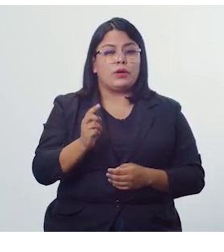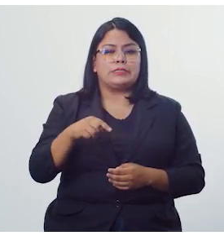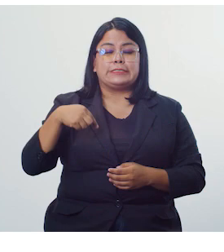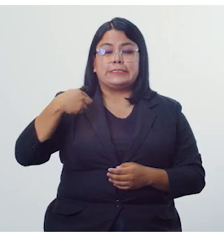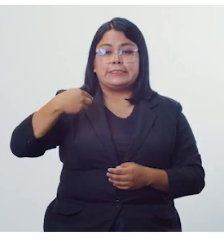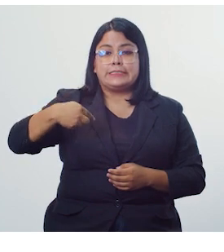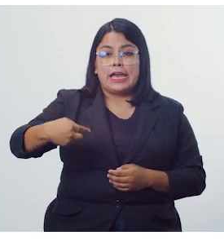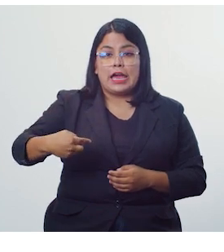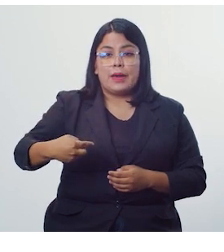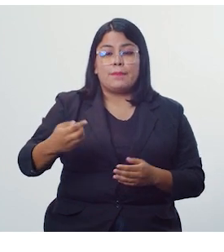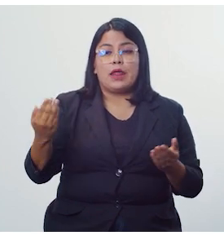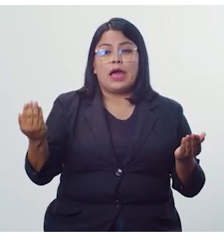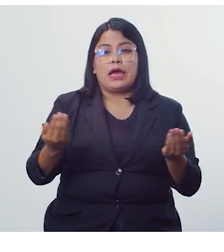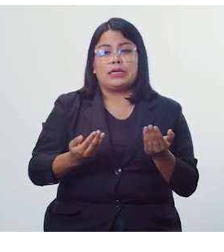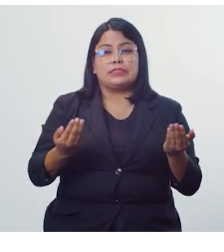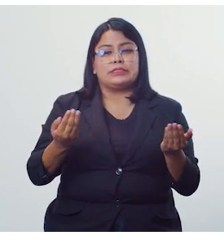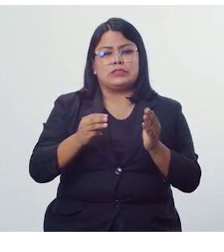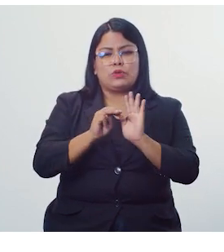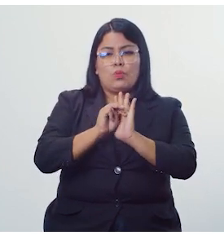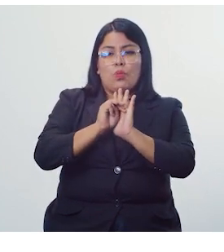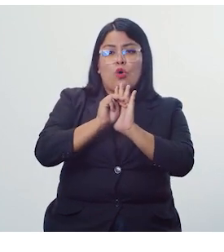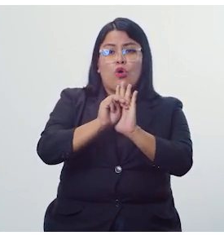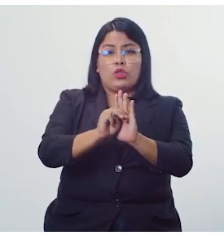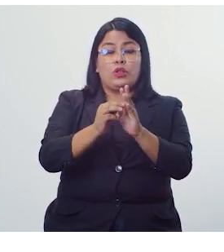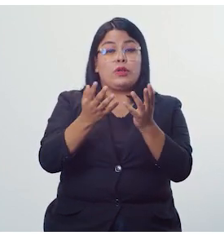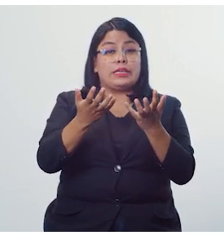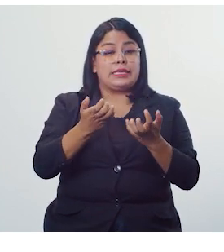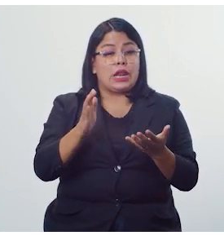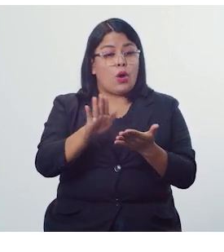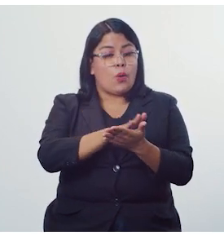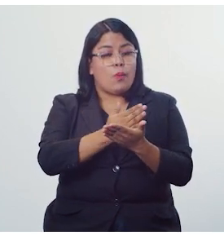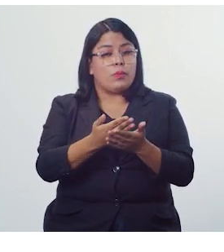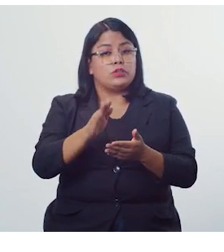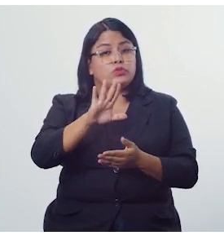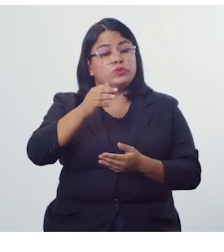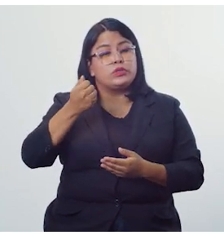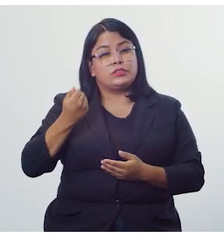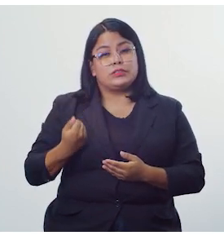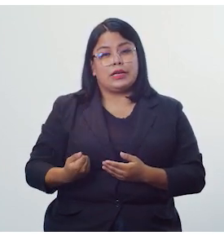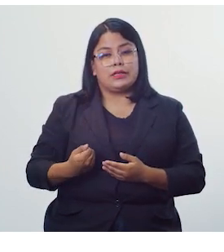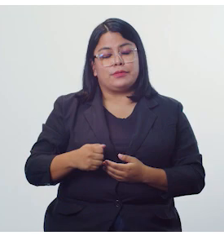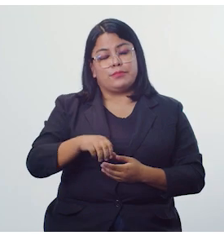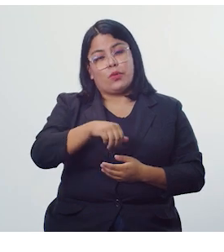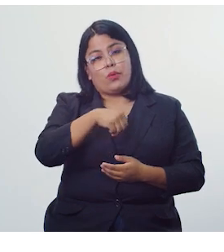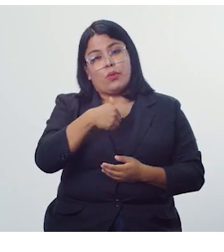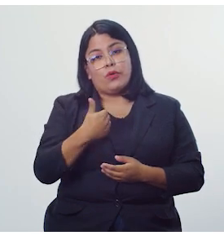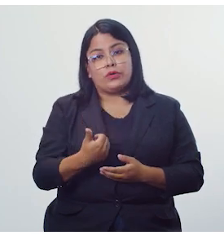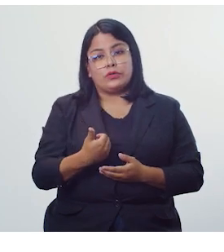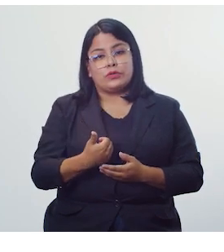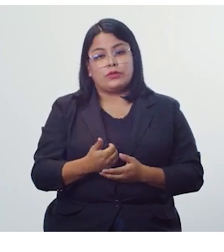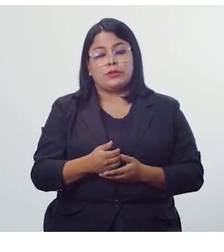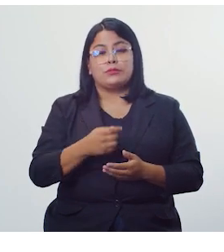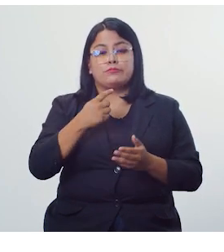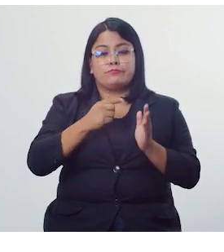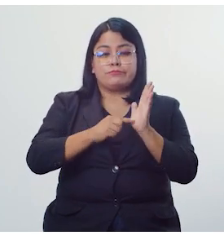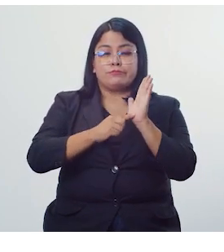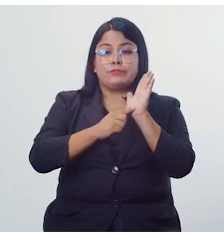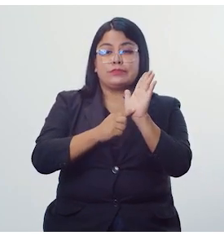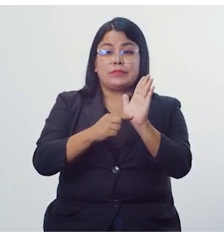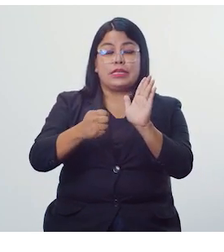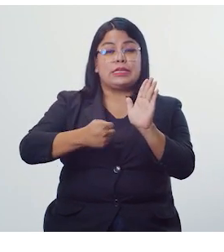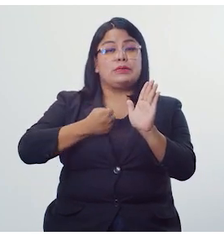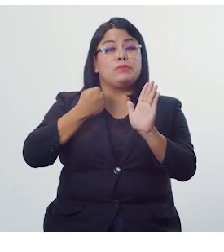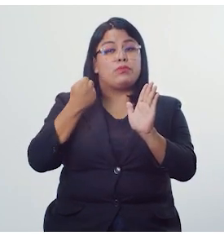maestra siempre tiene que hacer un modelaje de lo que quiere compartir con sus estudiantes. Por otro lado, las evidencias